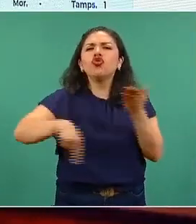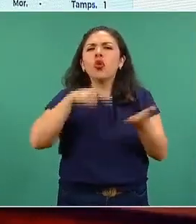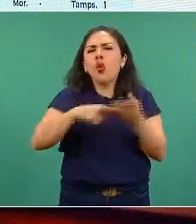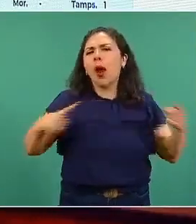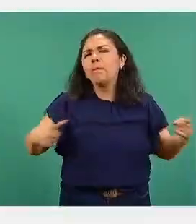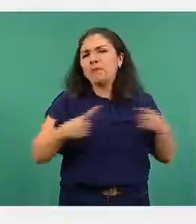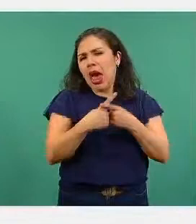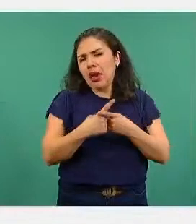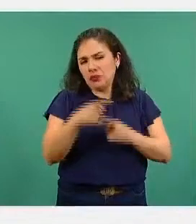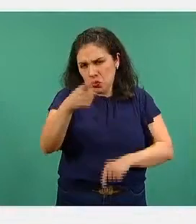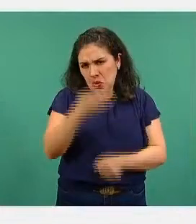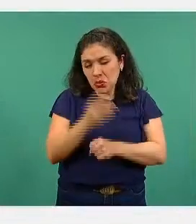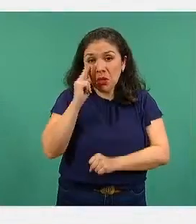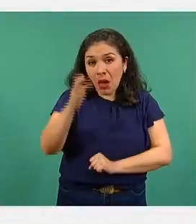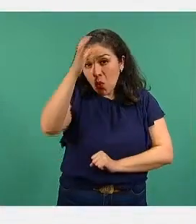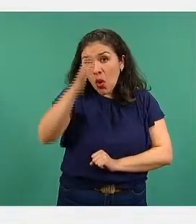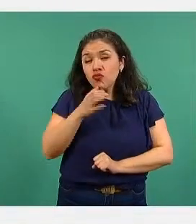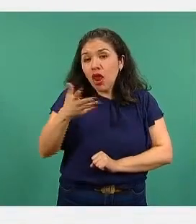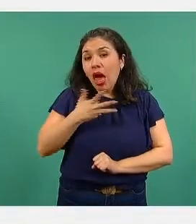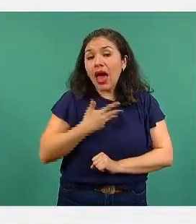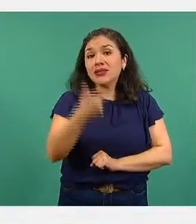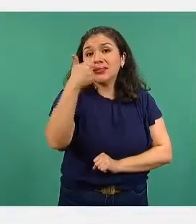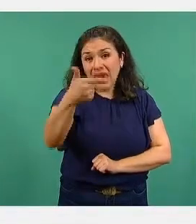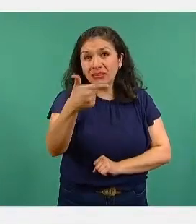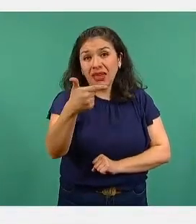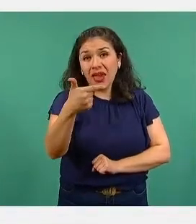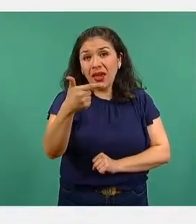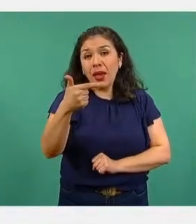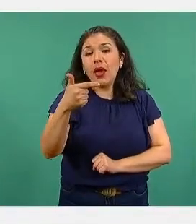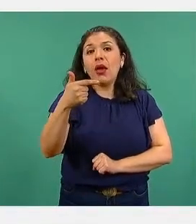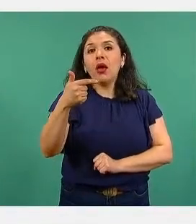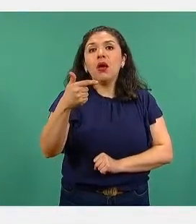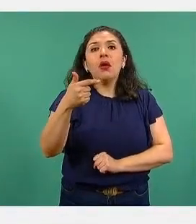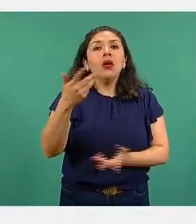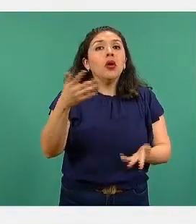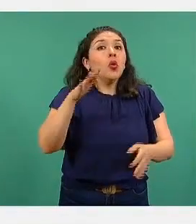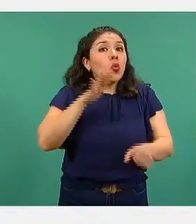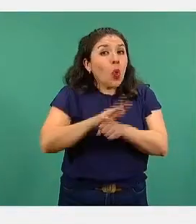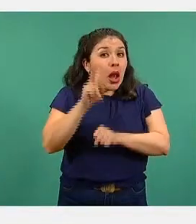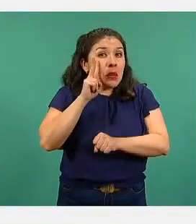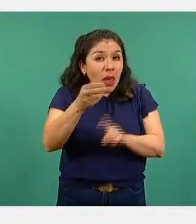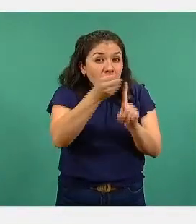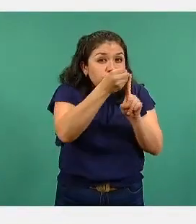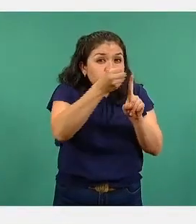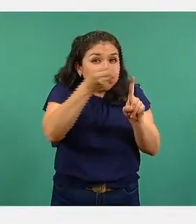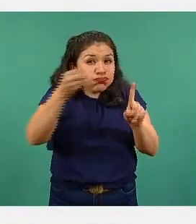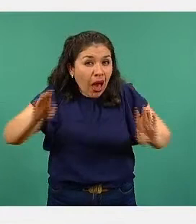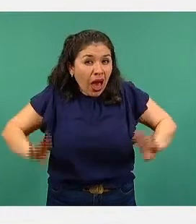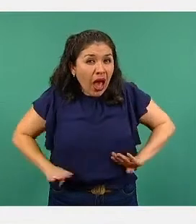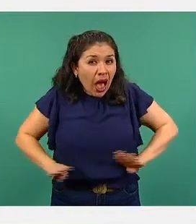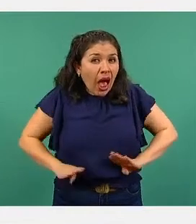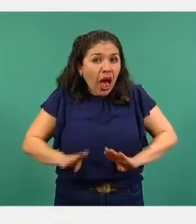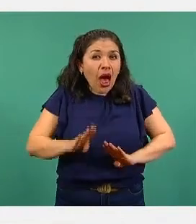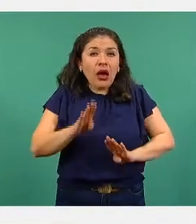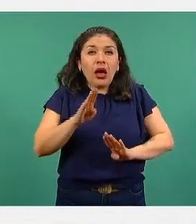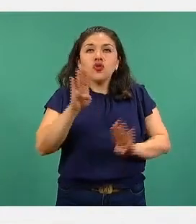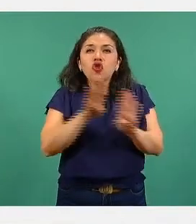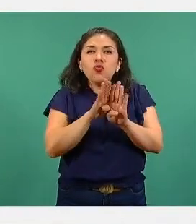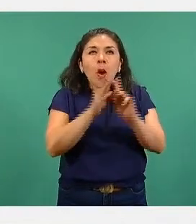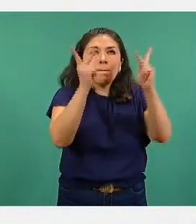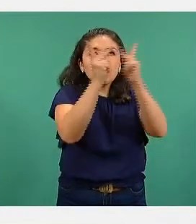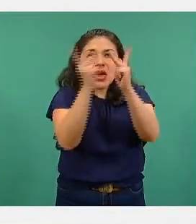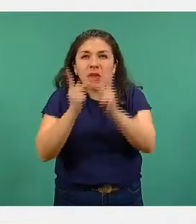hasta el momento, a pesar de que Coahuila tenga 7 eventos, no identificamos un patrón específico que muestre